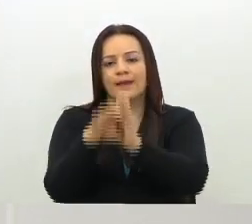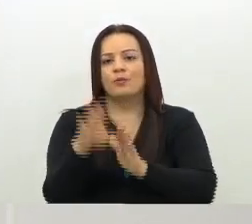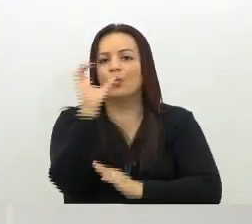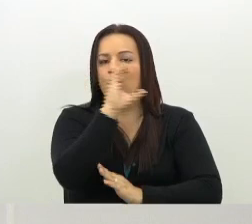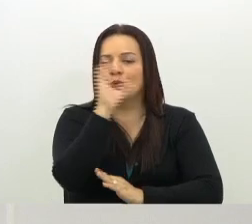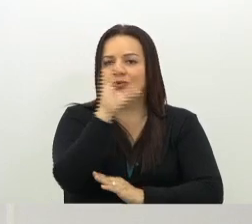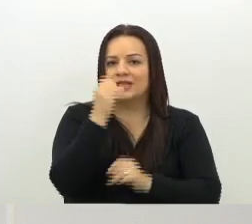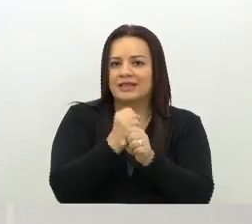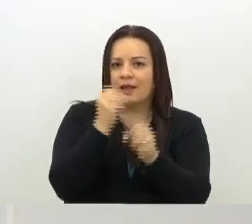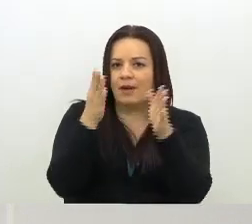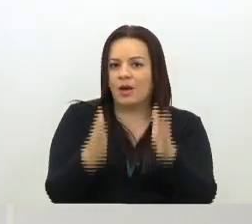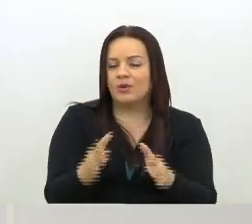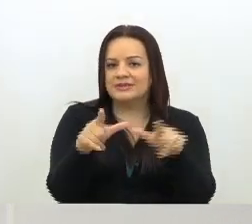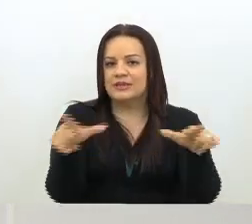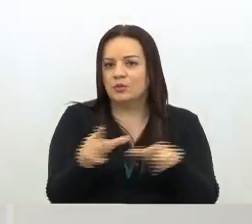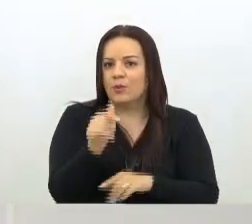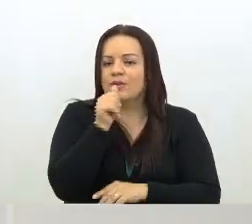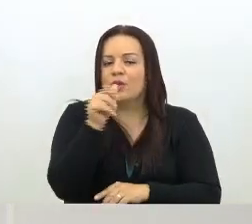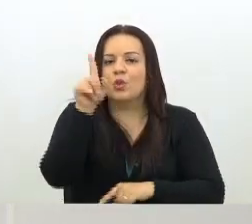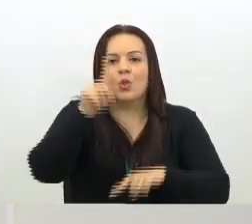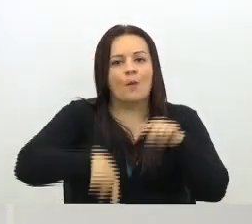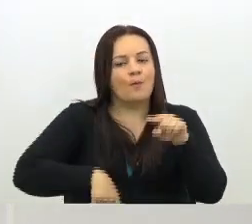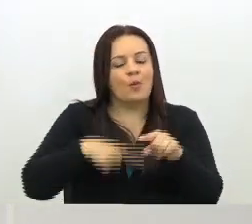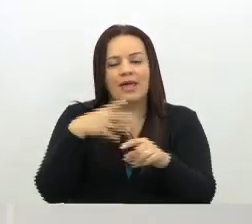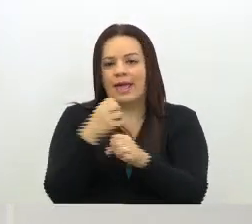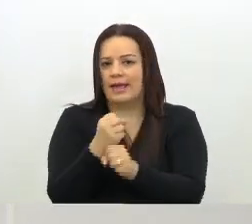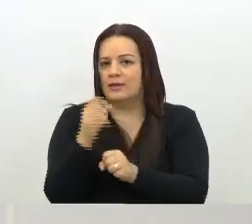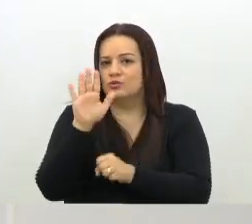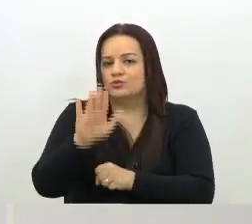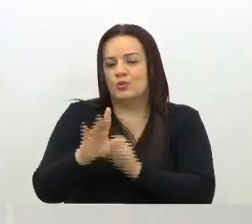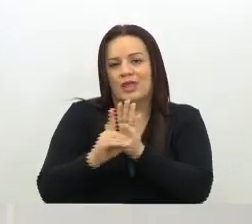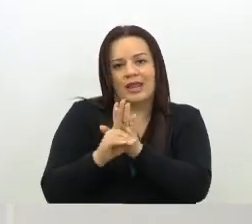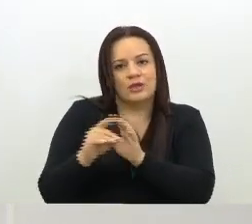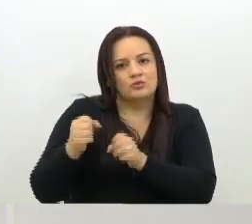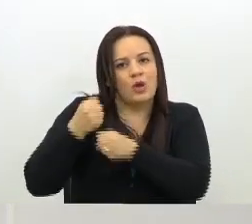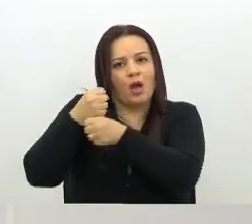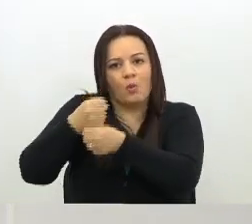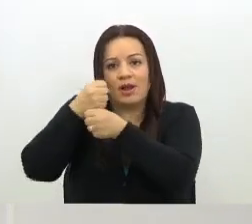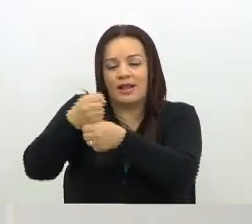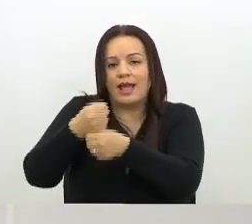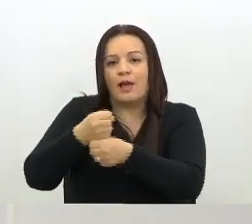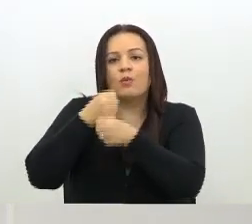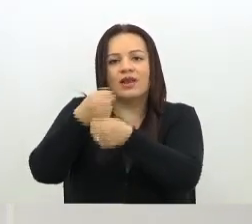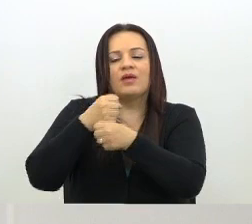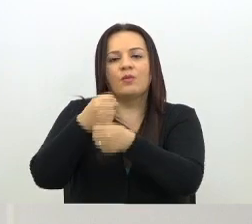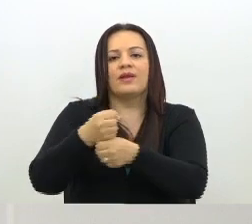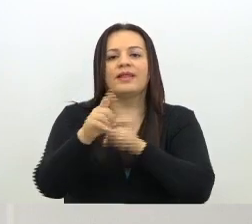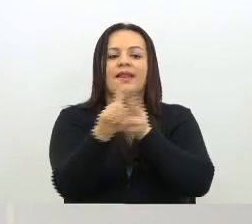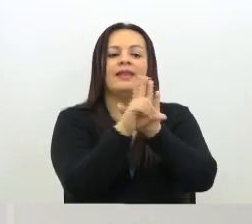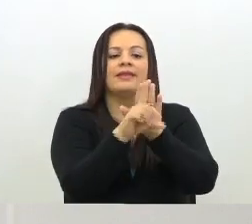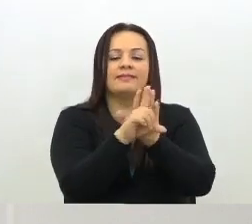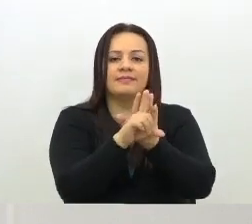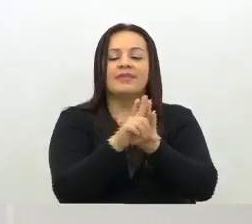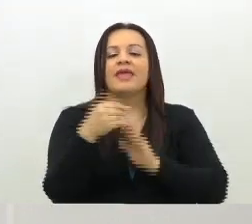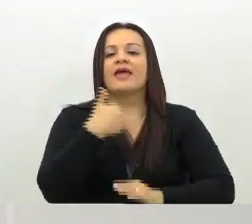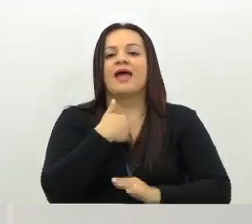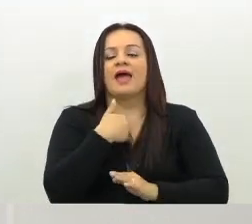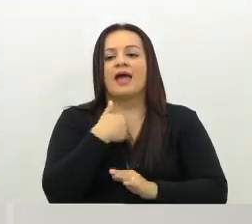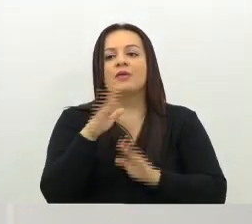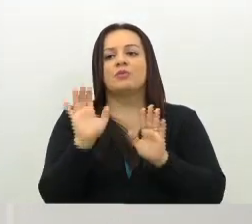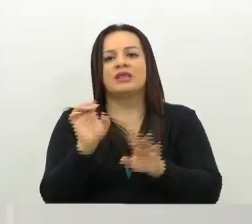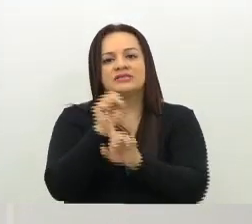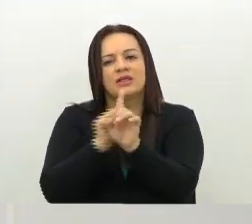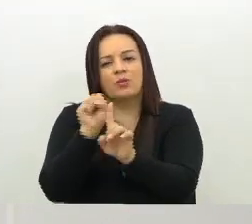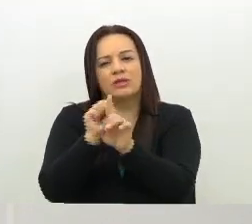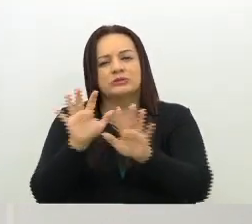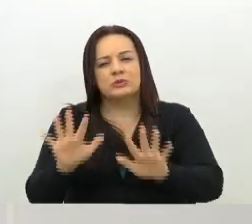busca es que los trabajadores del sector privado no puedan ejercer su derecho a huelga, porque no, aunque la huelga sea declarada legal, hay una nebulosa que querían